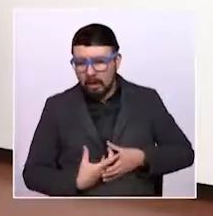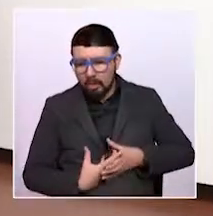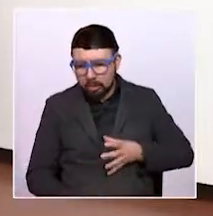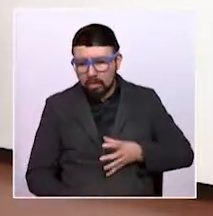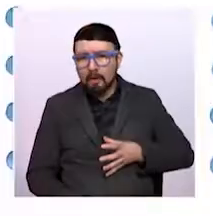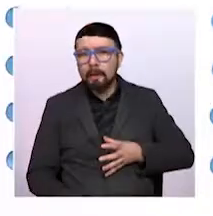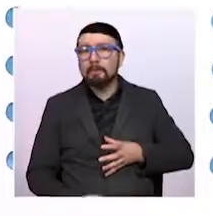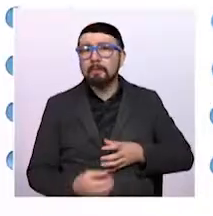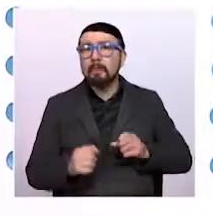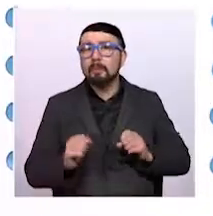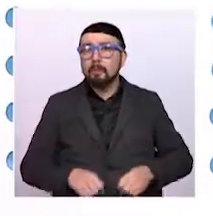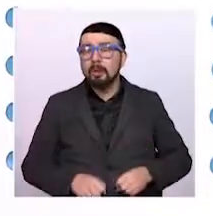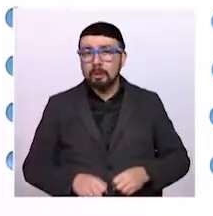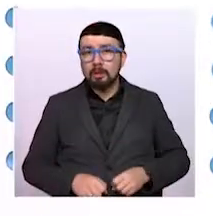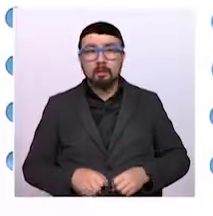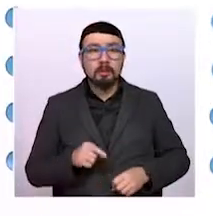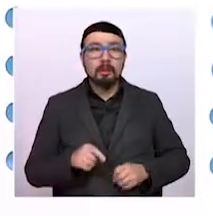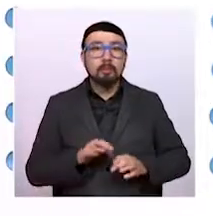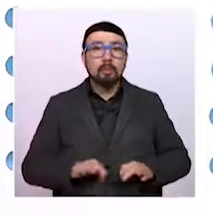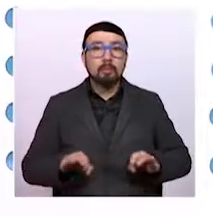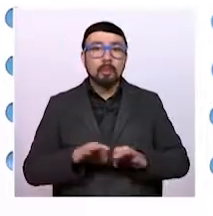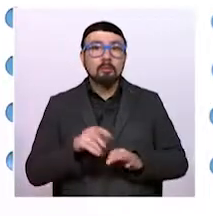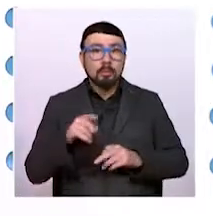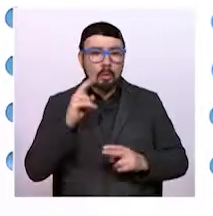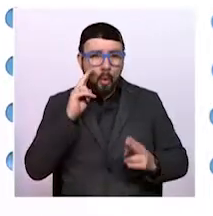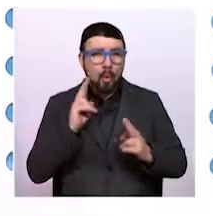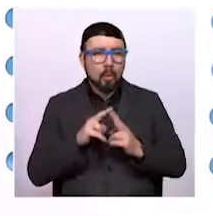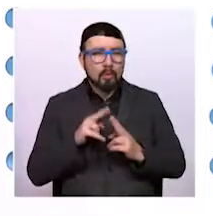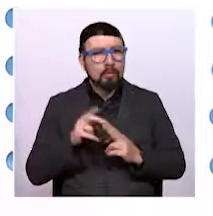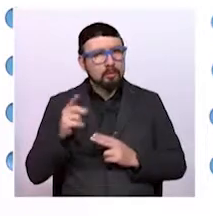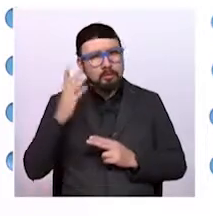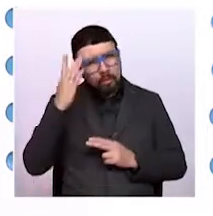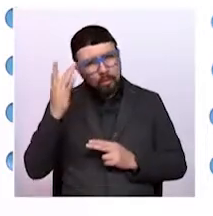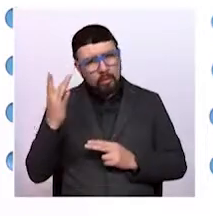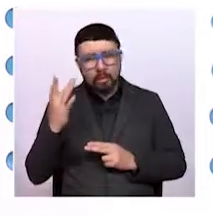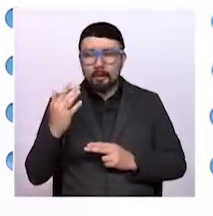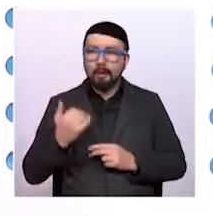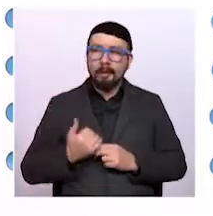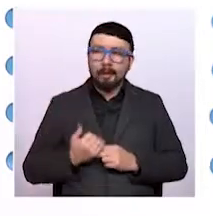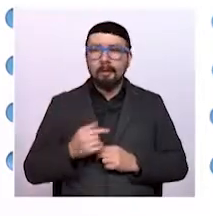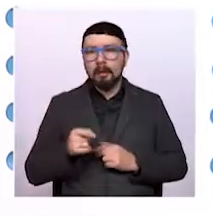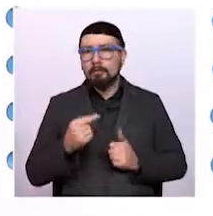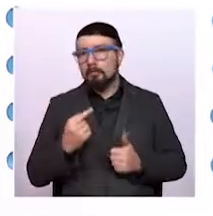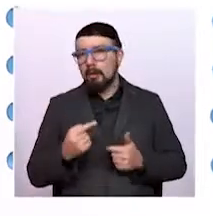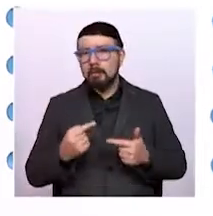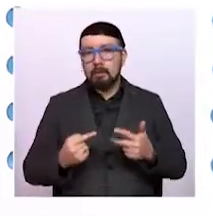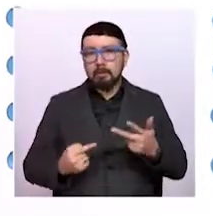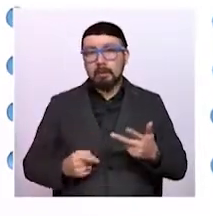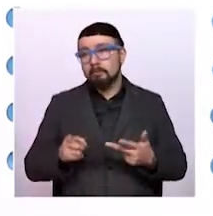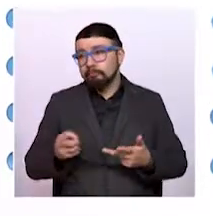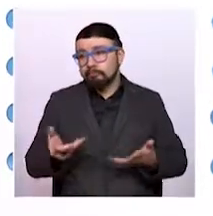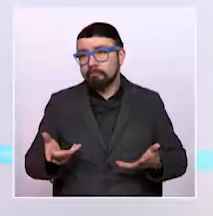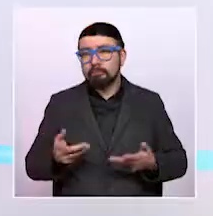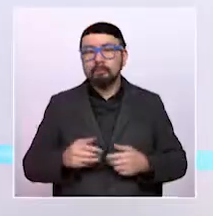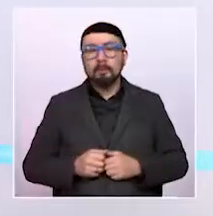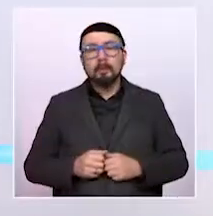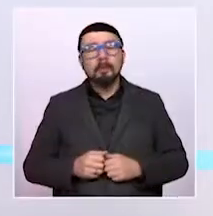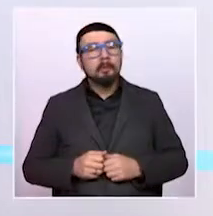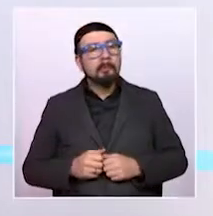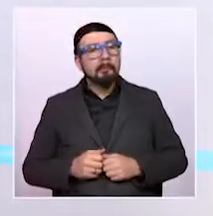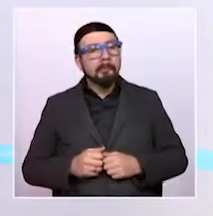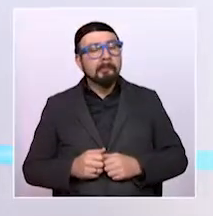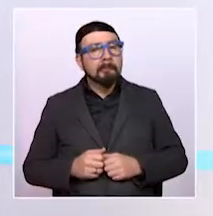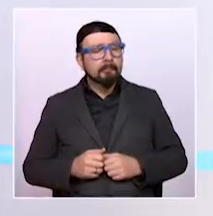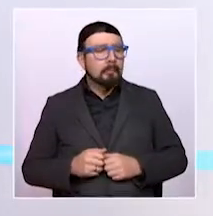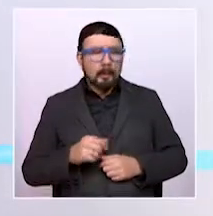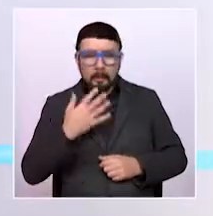que es importante que ustedes las conozcan porque detrás de esto digamos que hay mucho sentido si santiago es